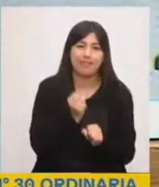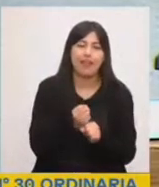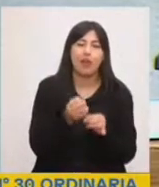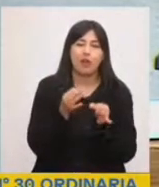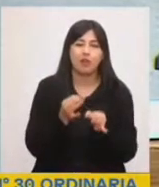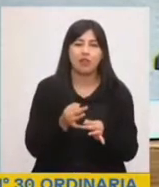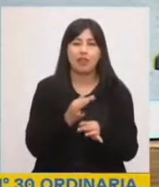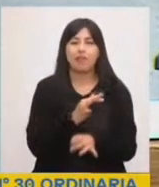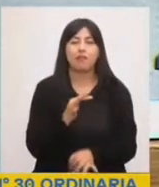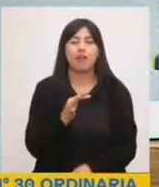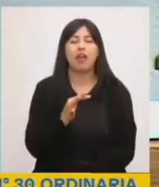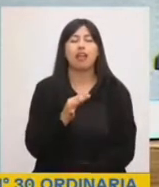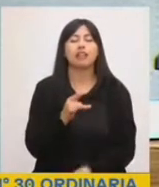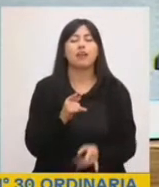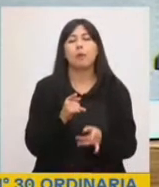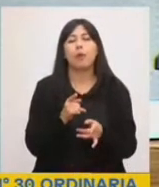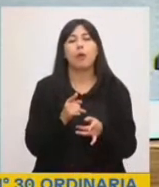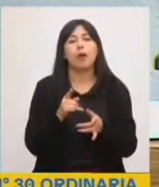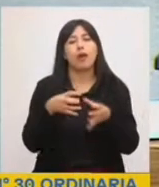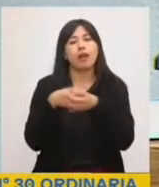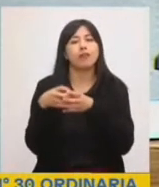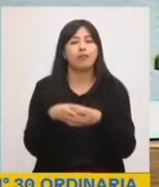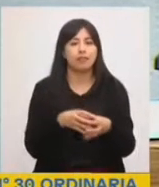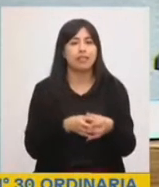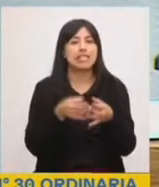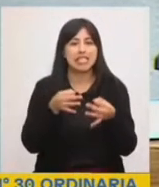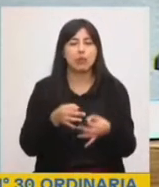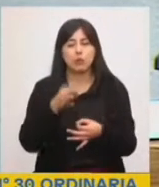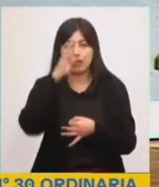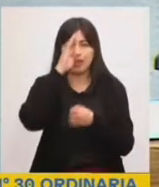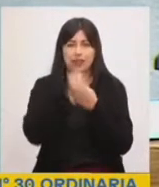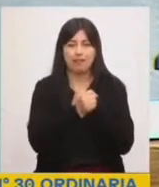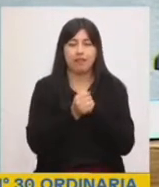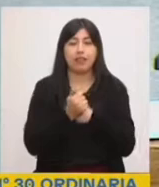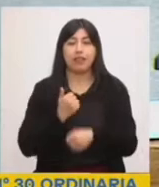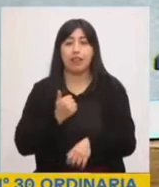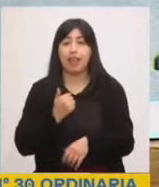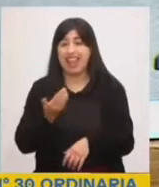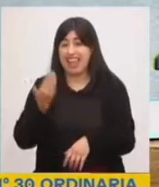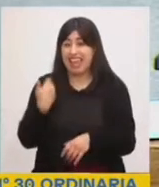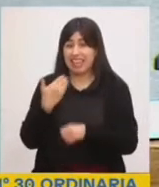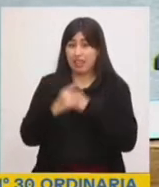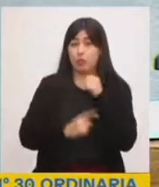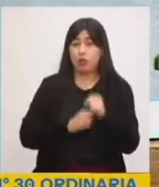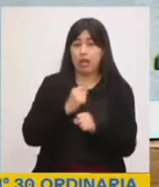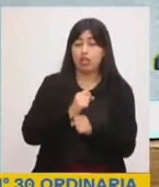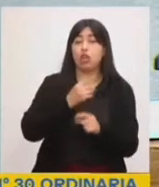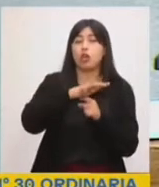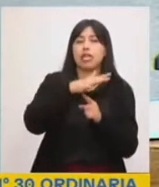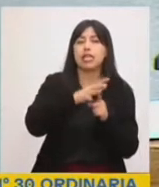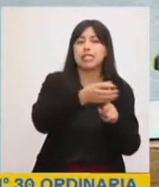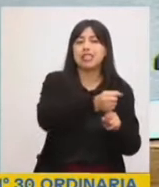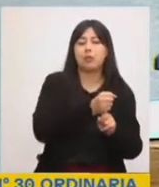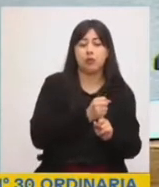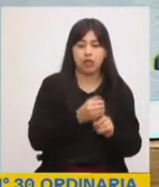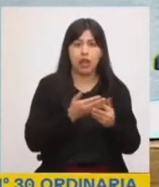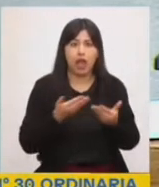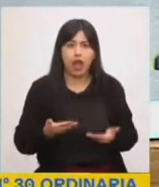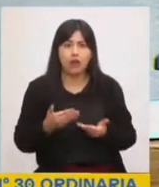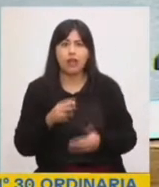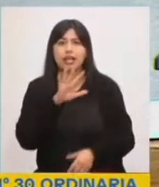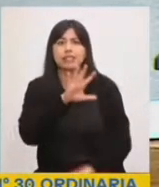seguridad. El incremento de delitos como el secuestro, que ha pasado de 15 casos anuales a más de 56 en los últimos